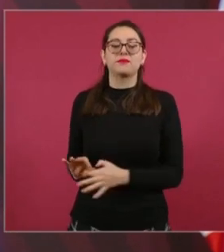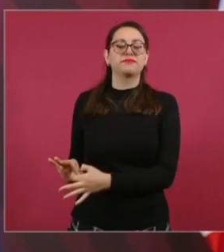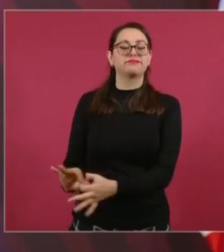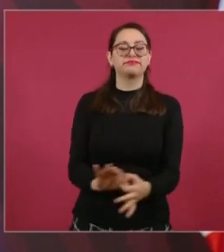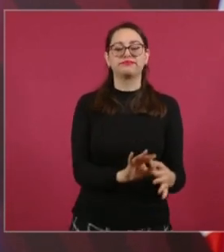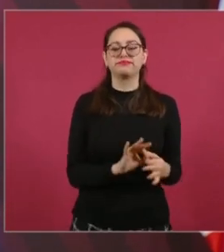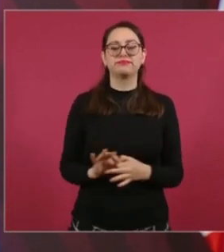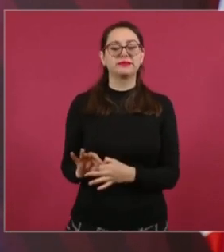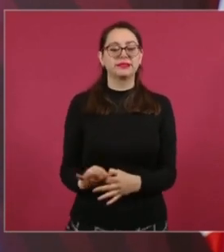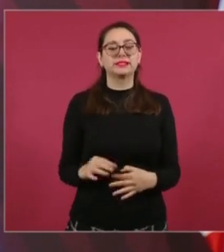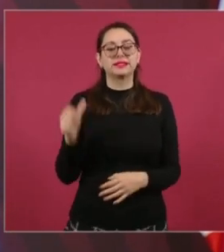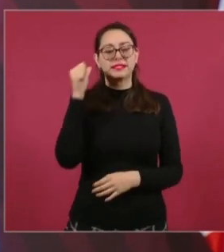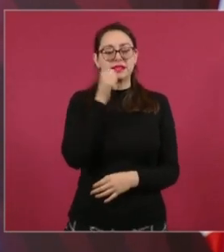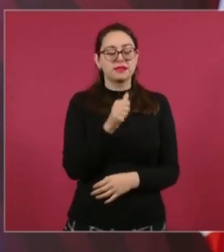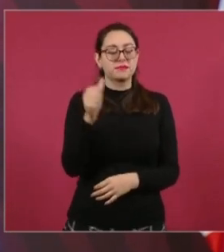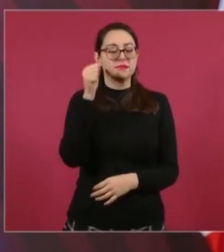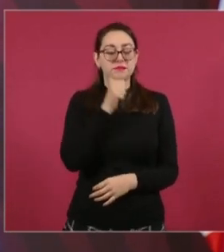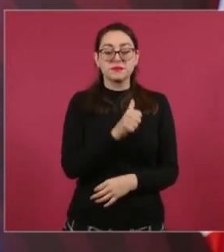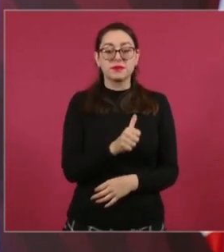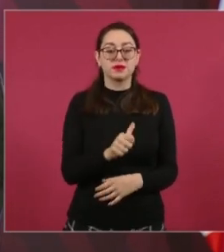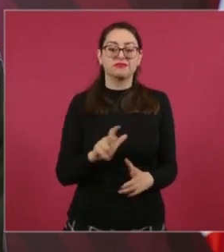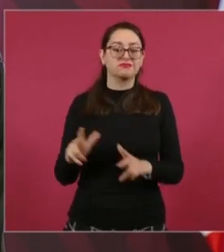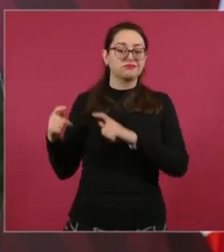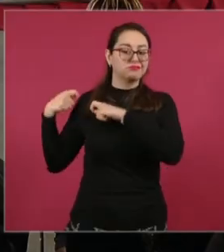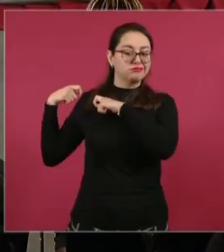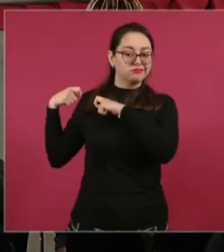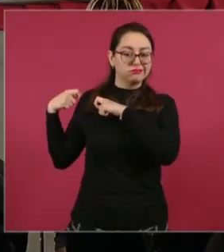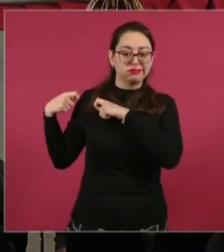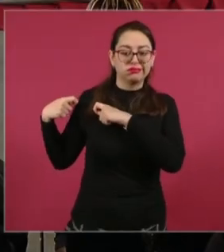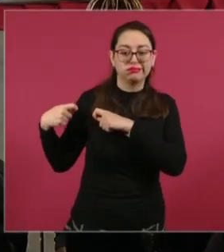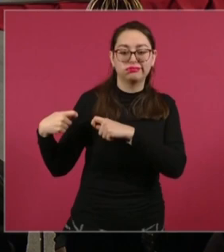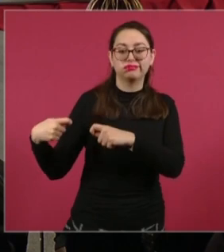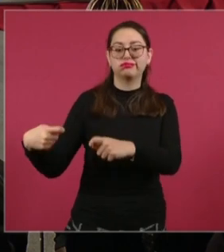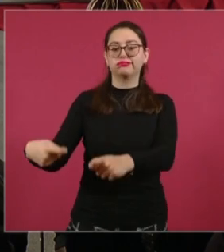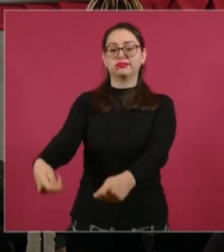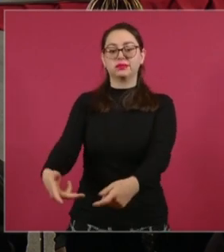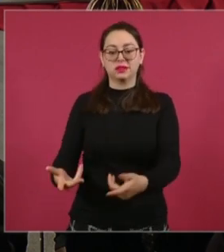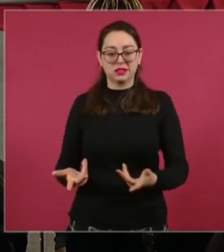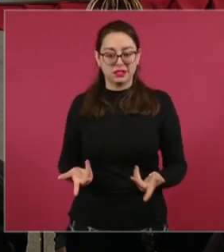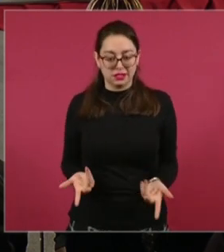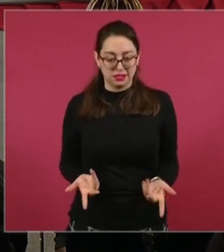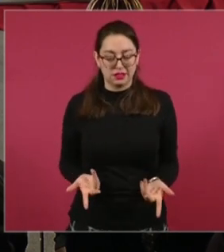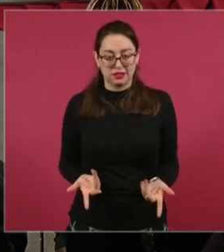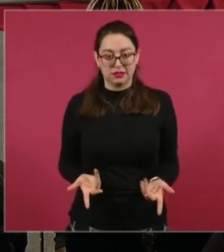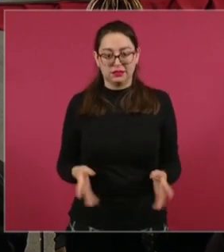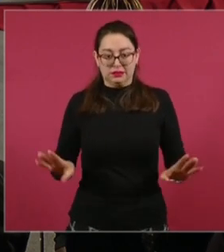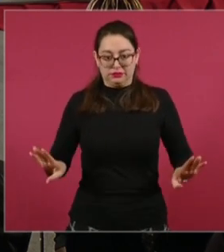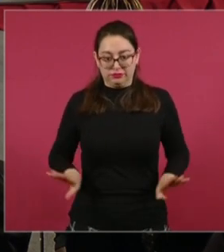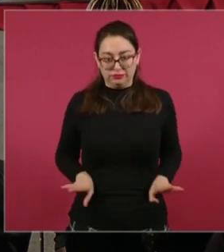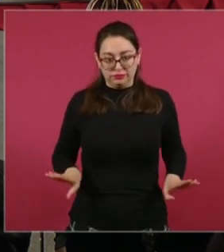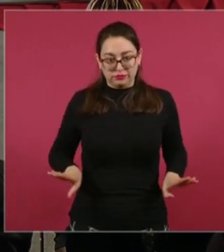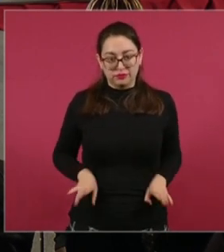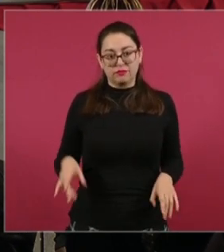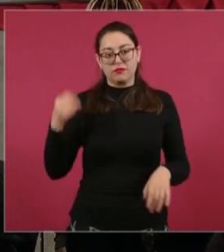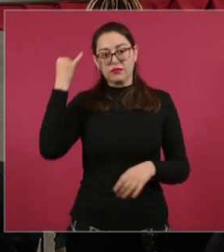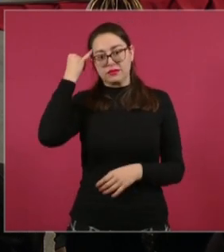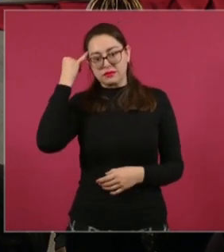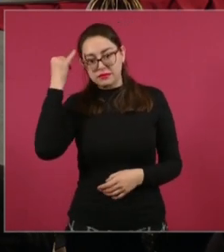Hemos heredado todos estos principios, preceptos